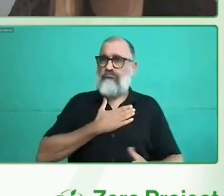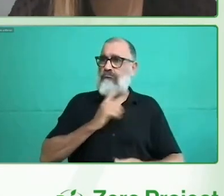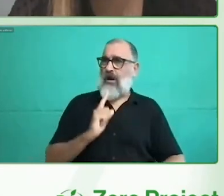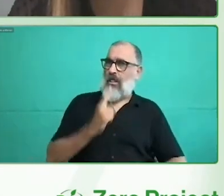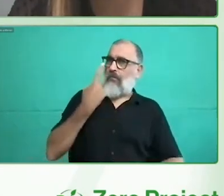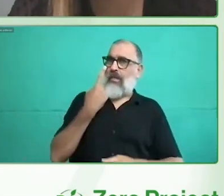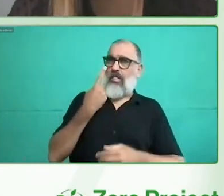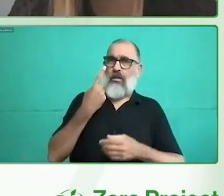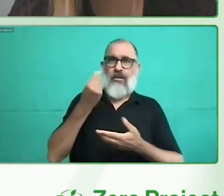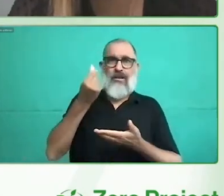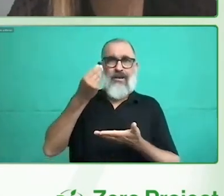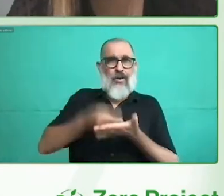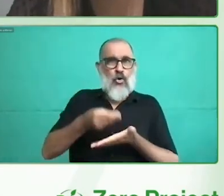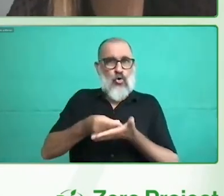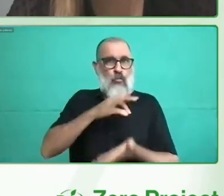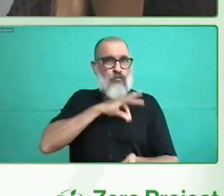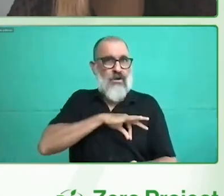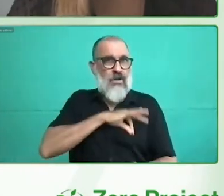Siguiente, por favor.